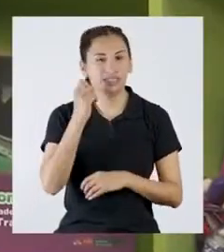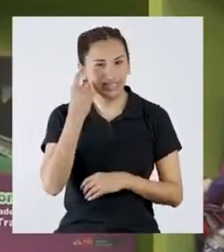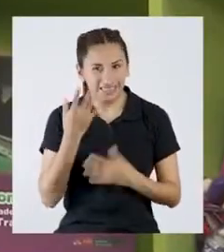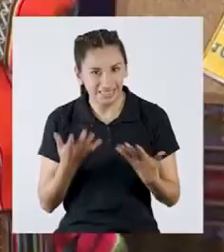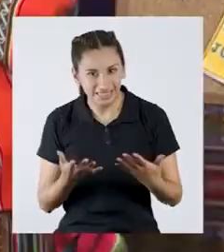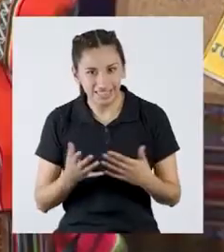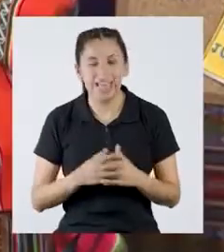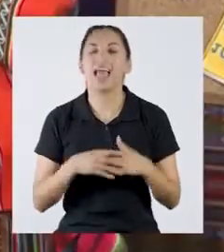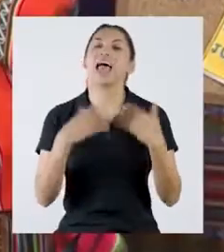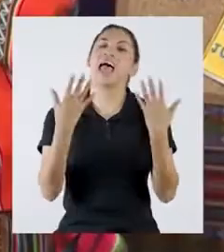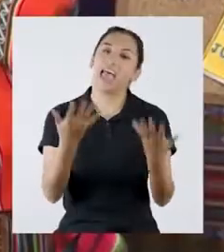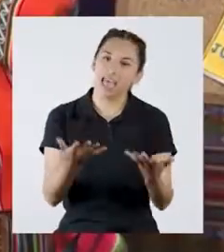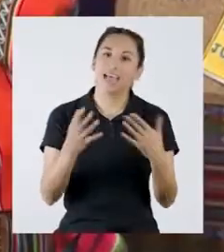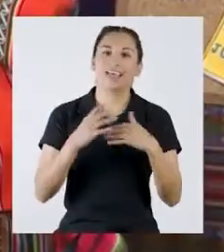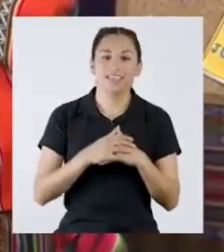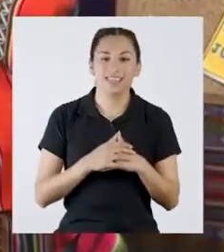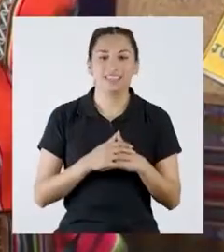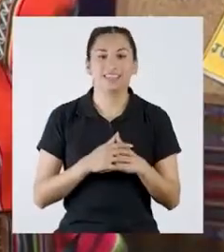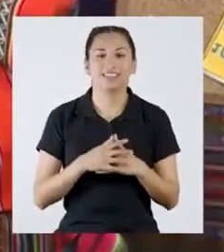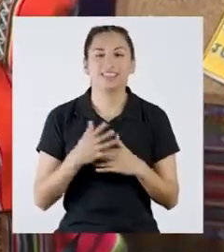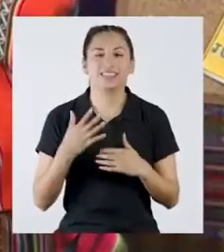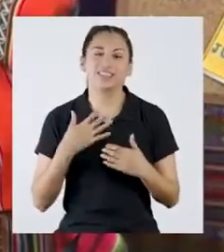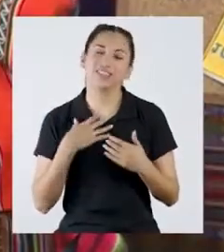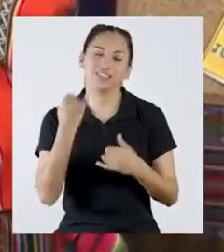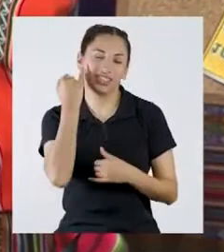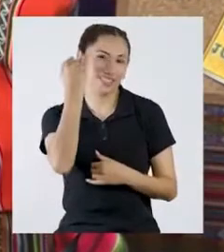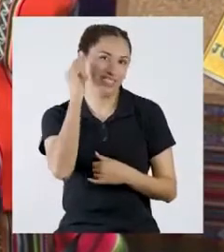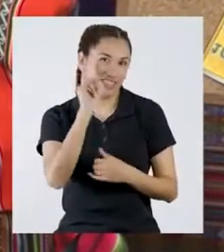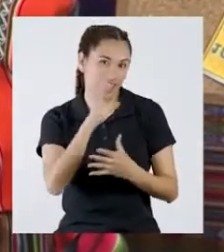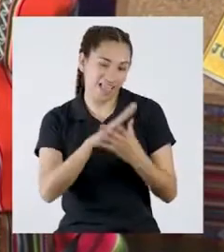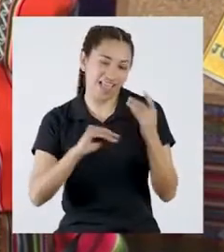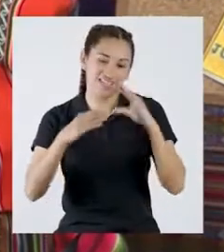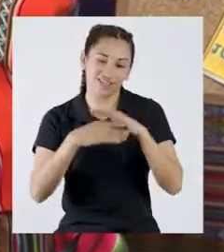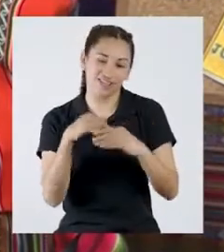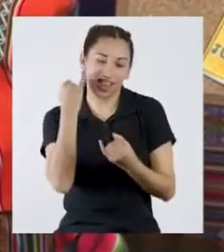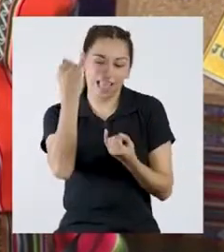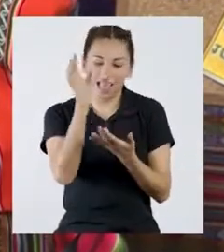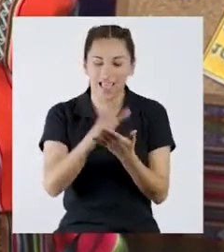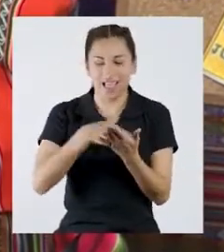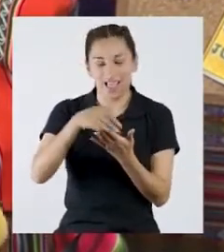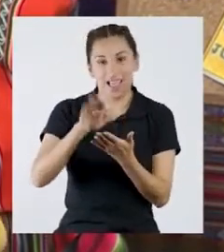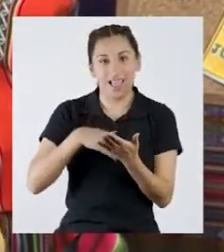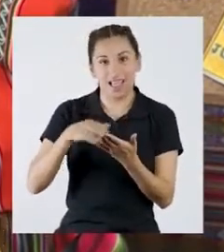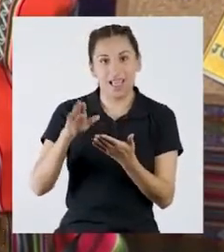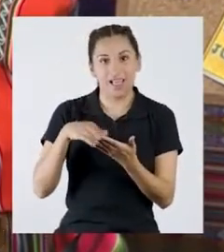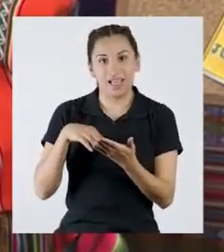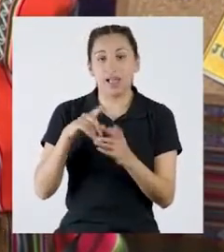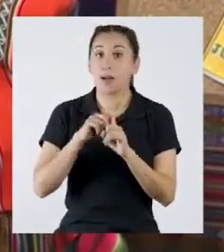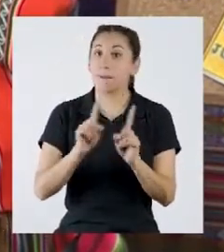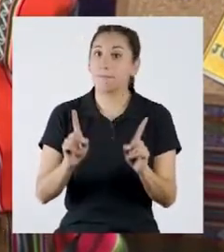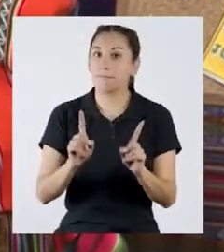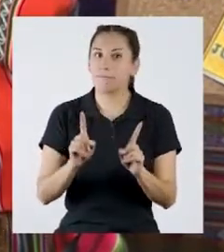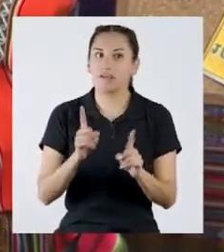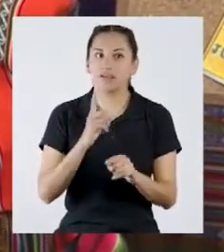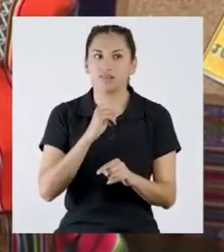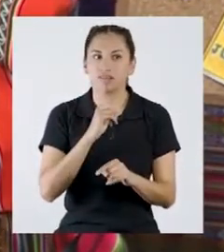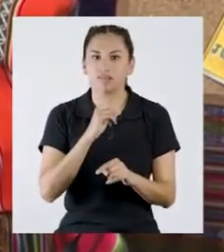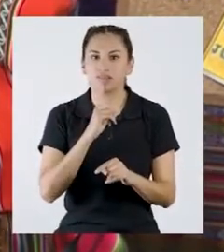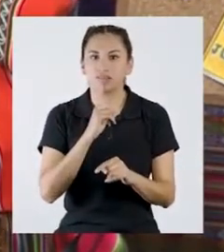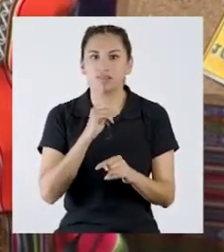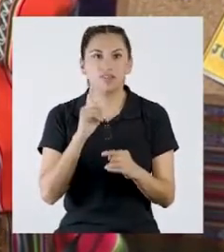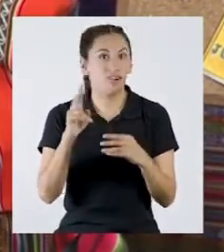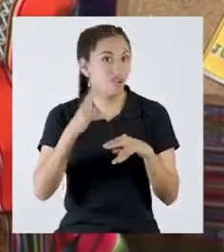entendí. Pues que decidí inventar una historia, pero con lo que no es normal